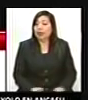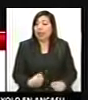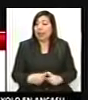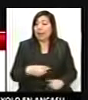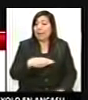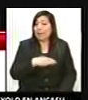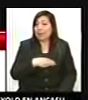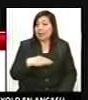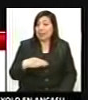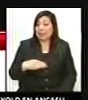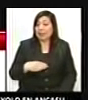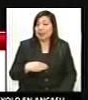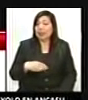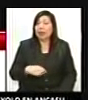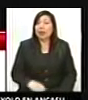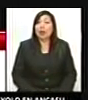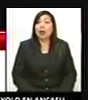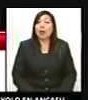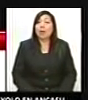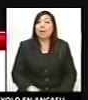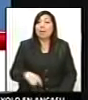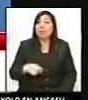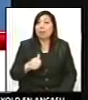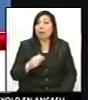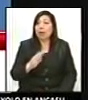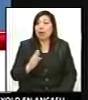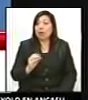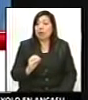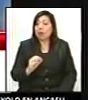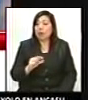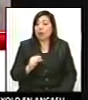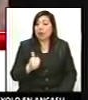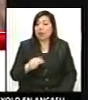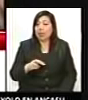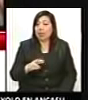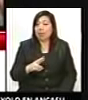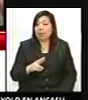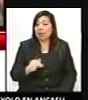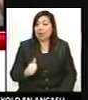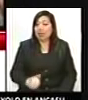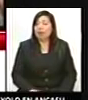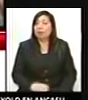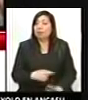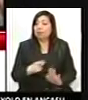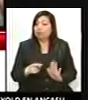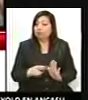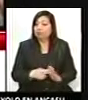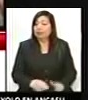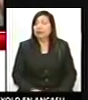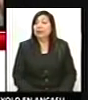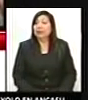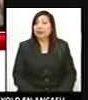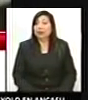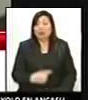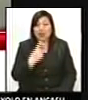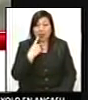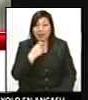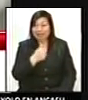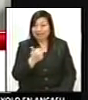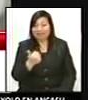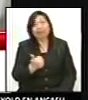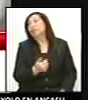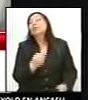exministro de Energía y Minas, Pedro Sánchez Gamarra, solicitó al exdirectivo ejecutivo de Proinversión, Jorge León Ballén,